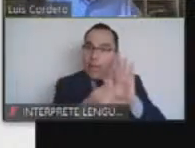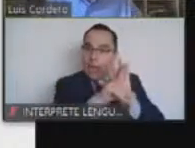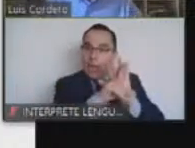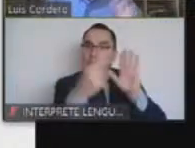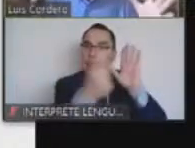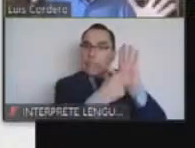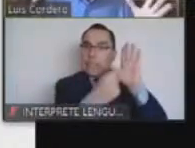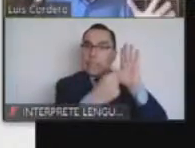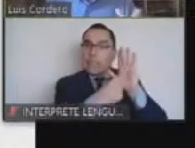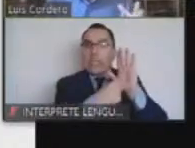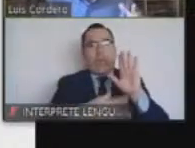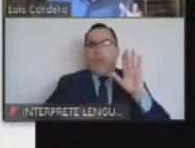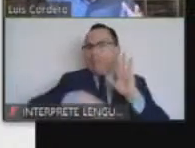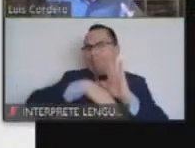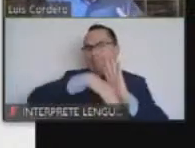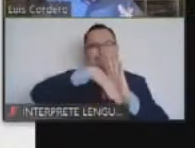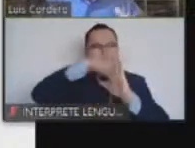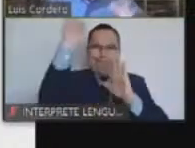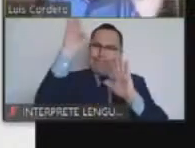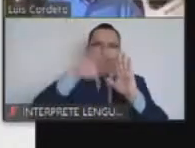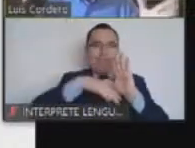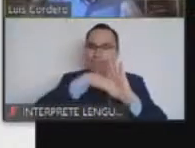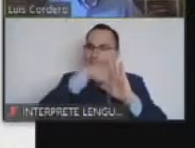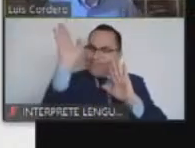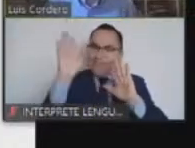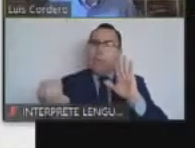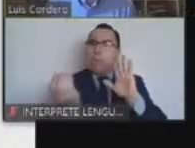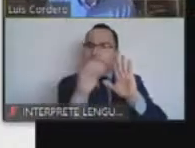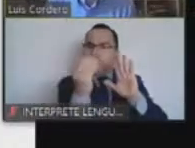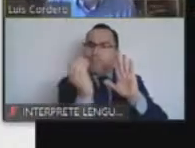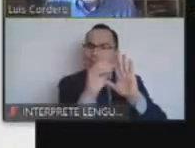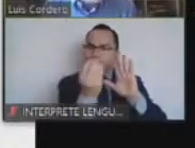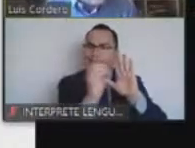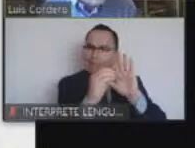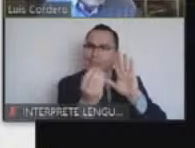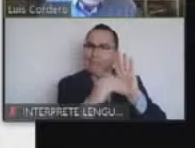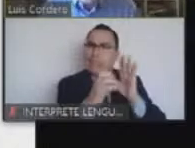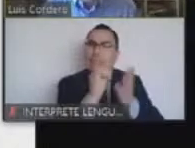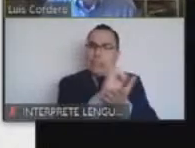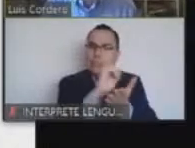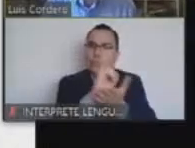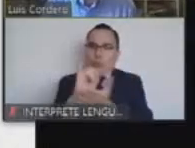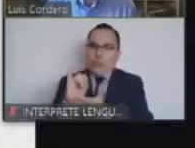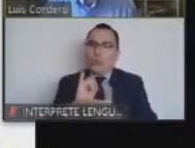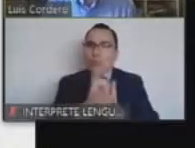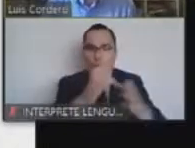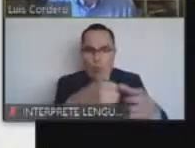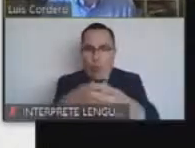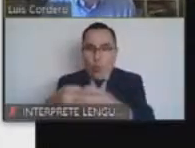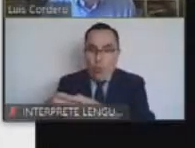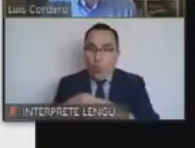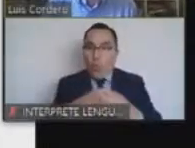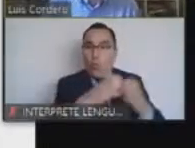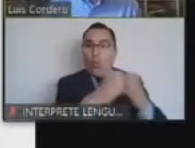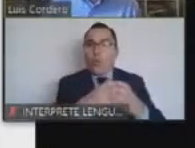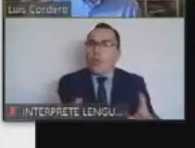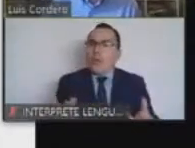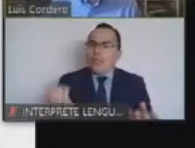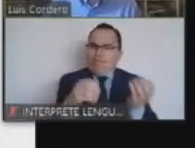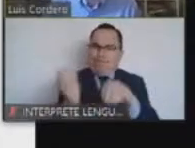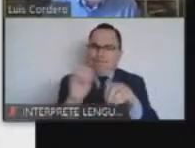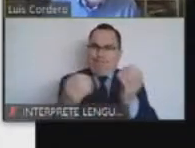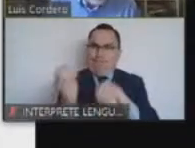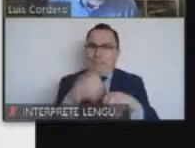tiene mayor hipótesis institucional, orgánica, pero también de contenido. Es una ley